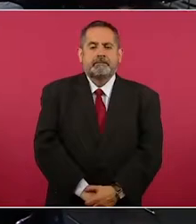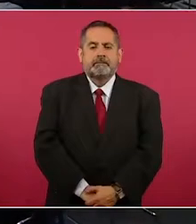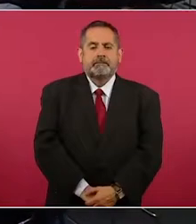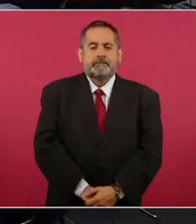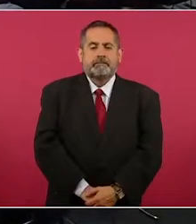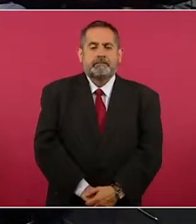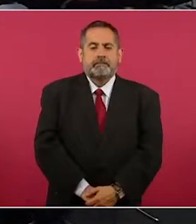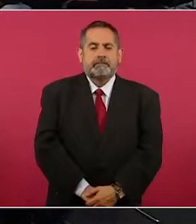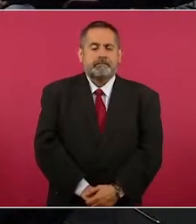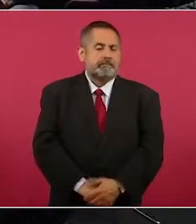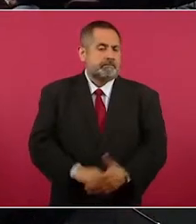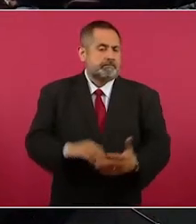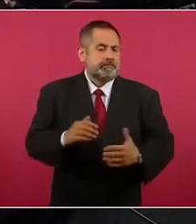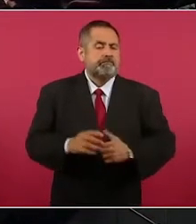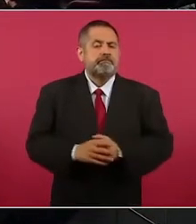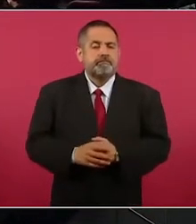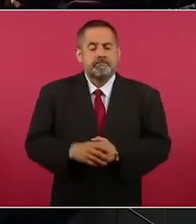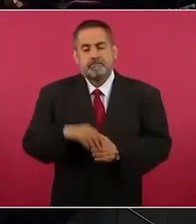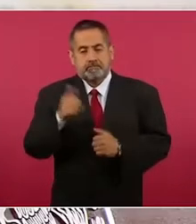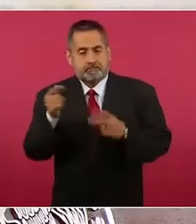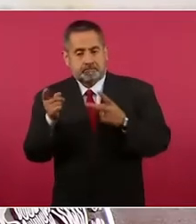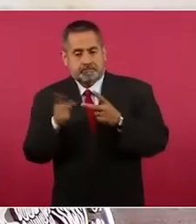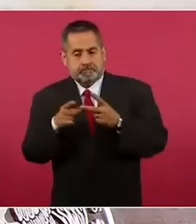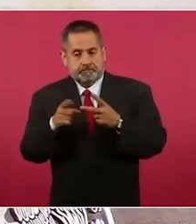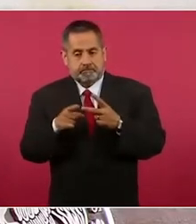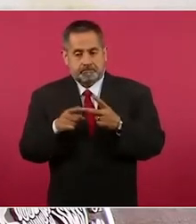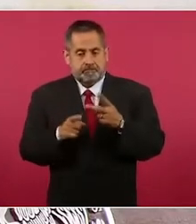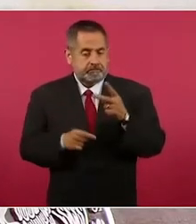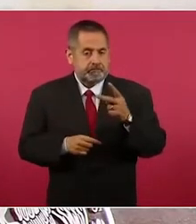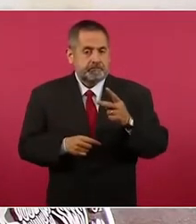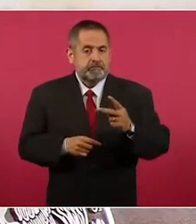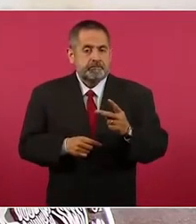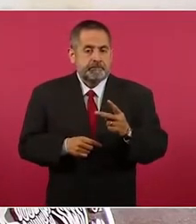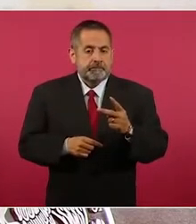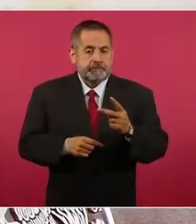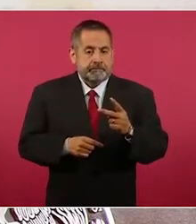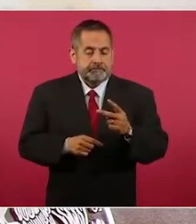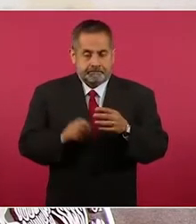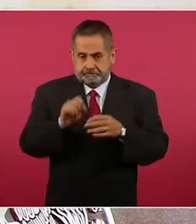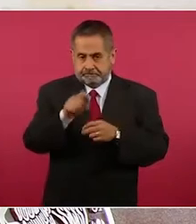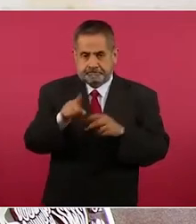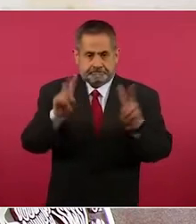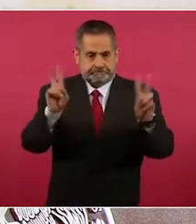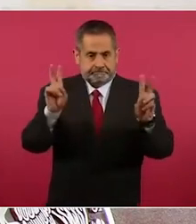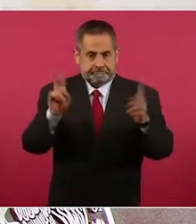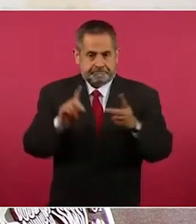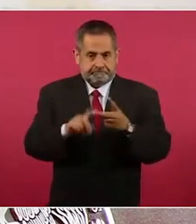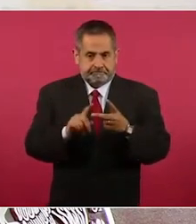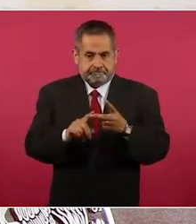Y el otro asunto relacionado con este tema